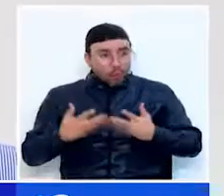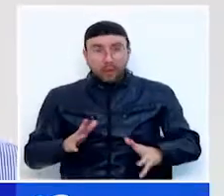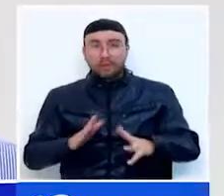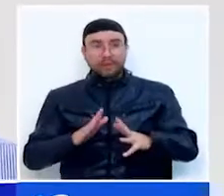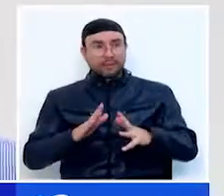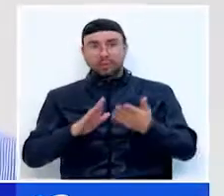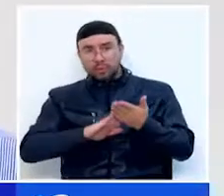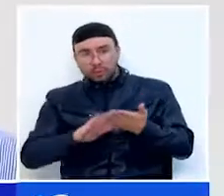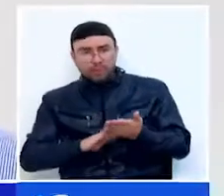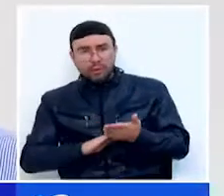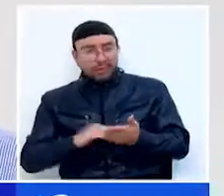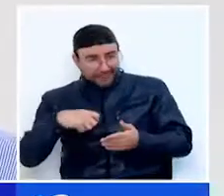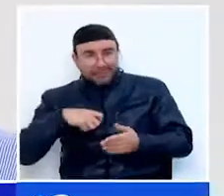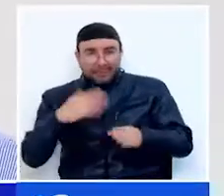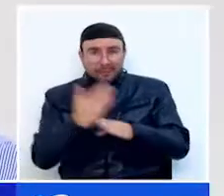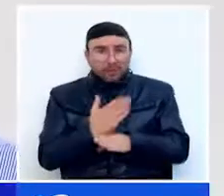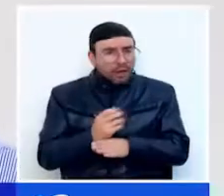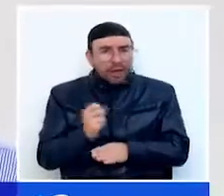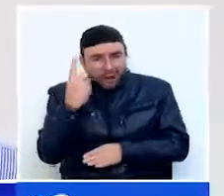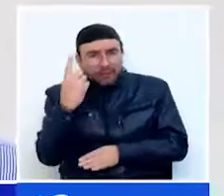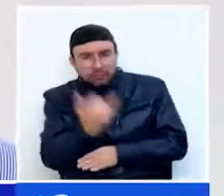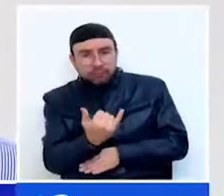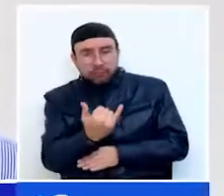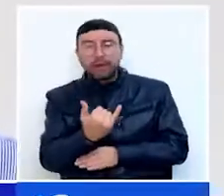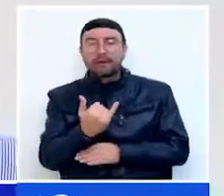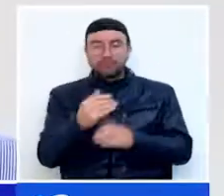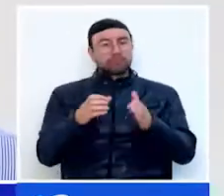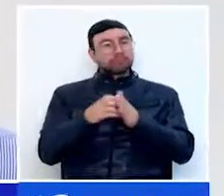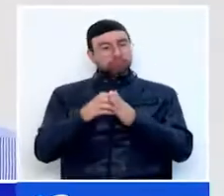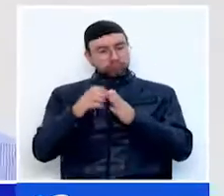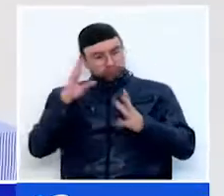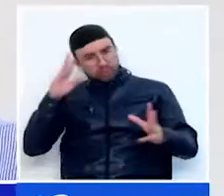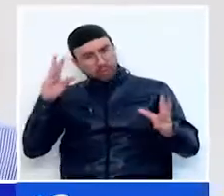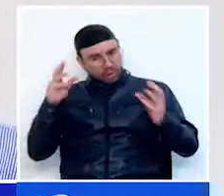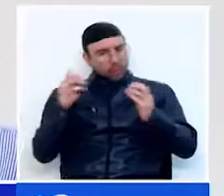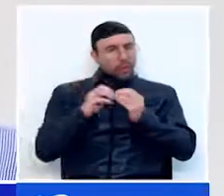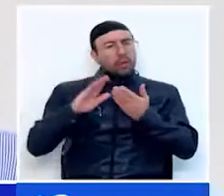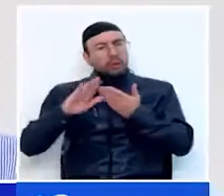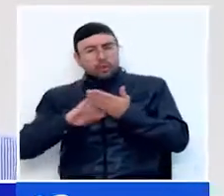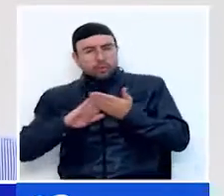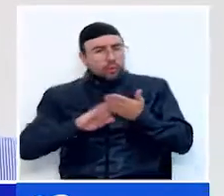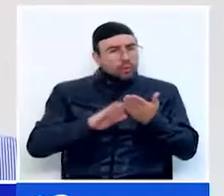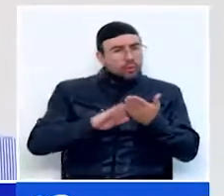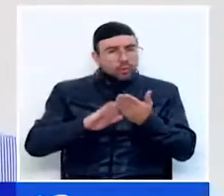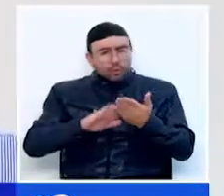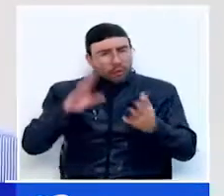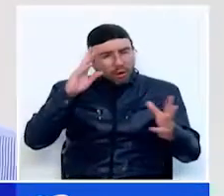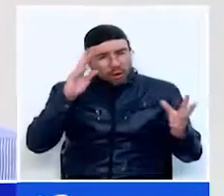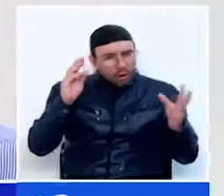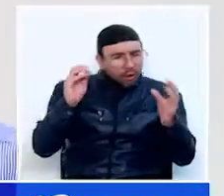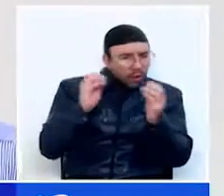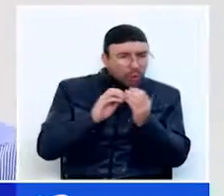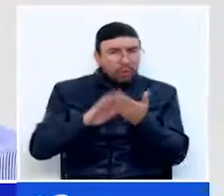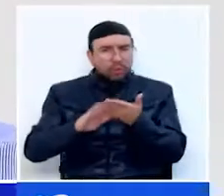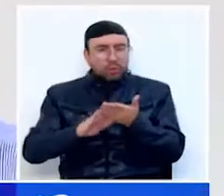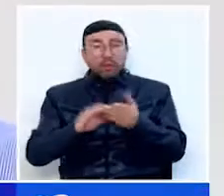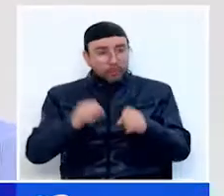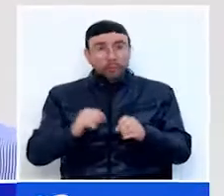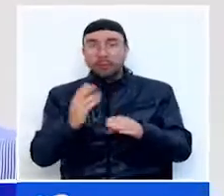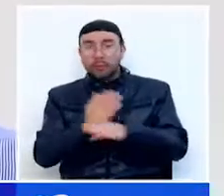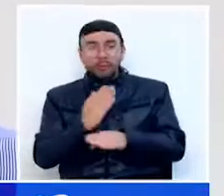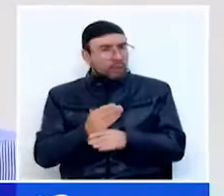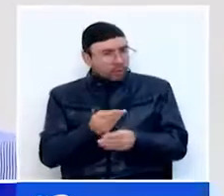tengan, a través del mecanismo del centro de conciliación podemos solucionar los problemas